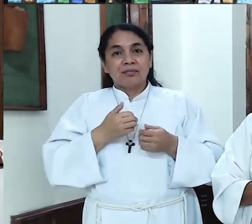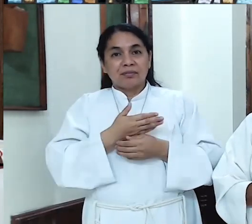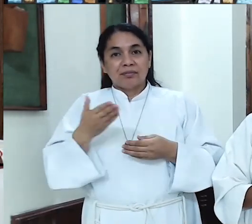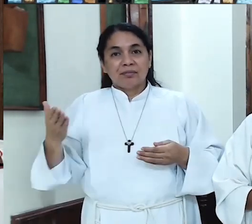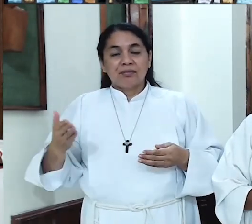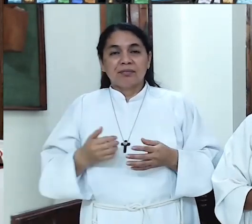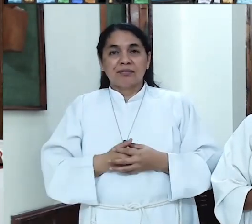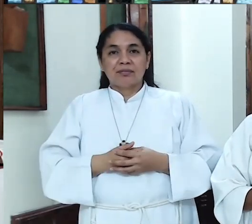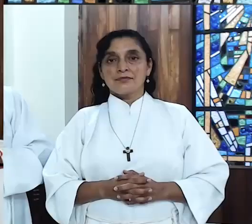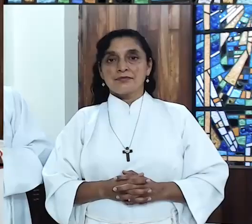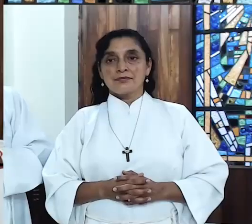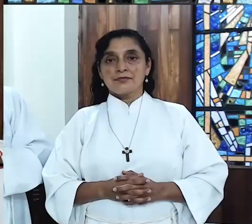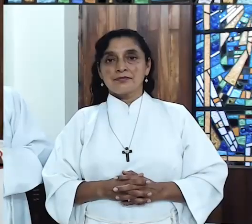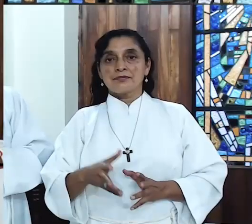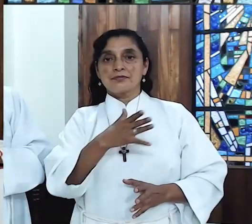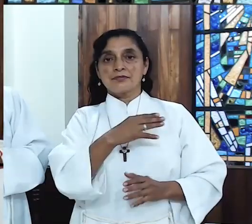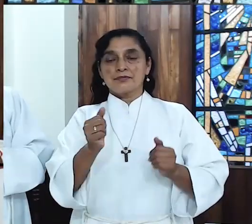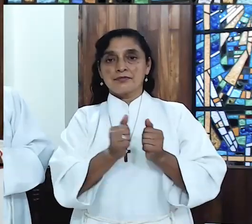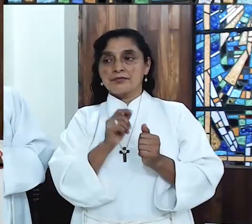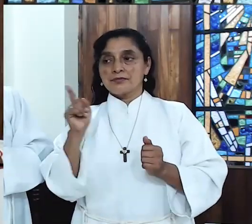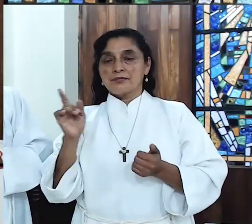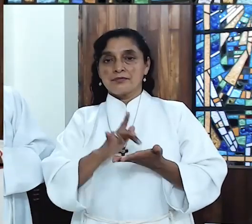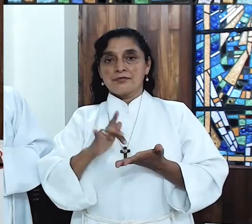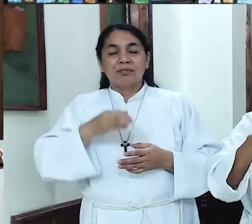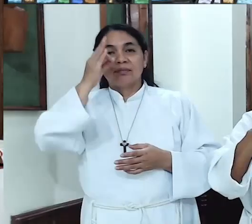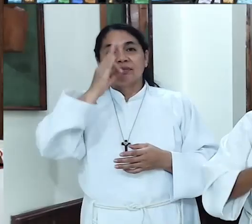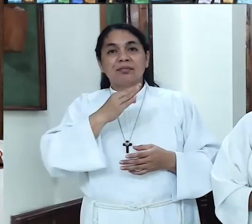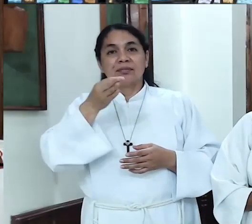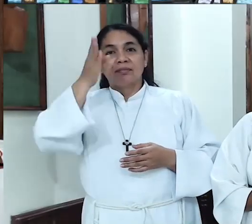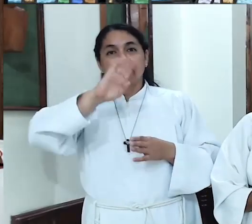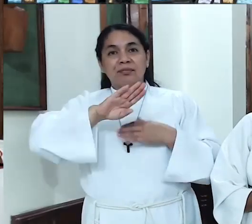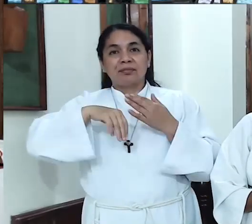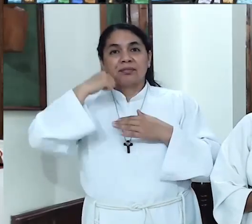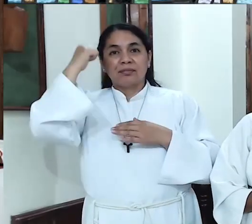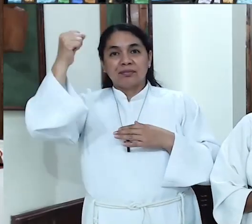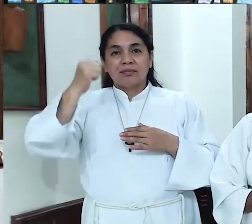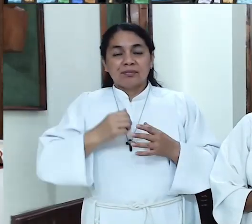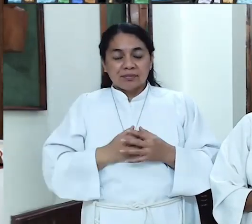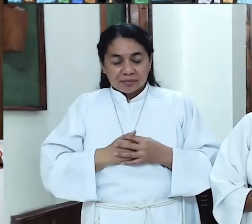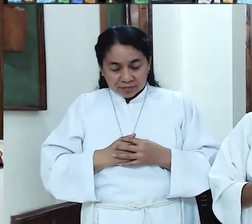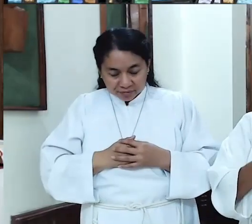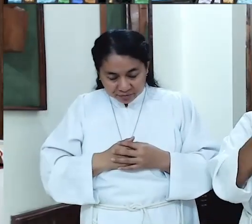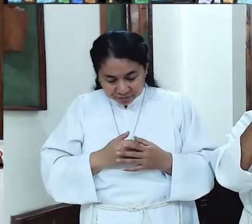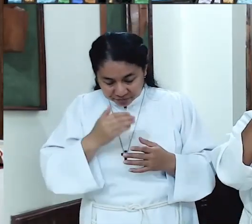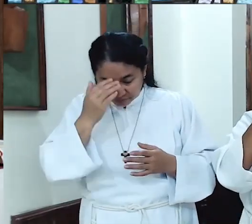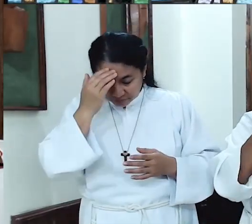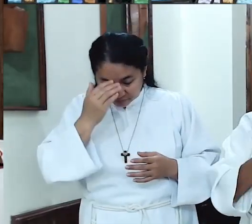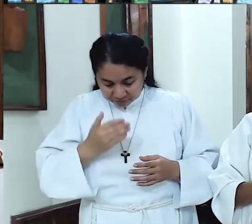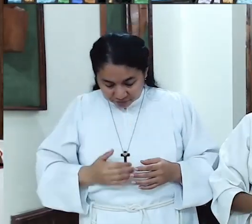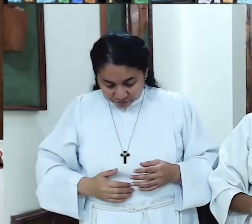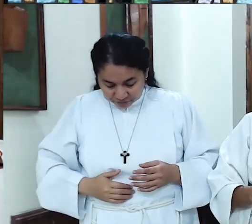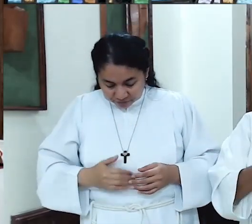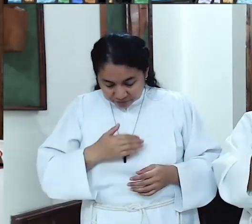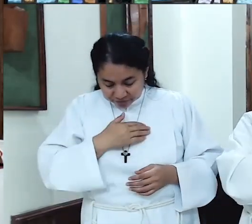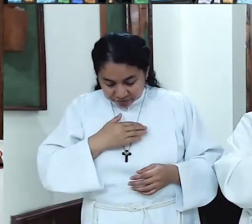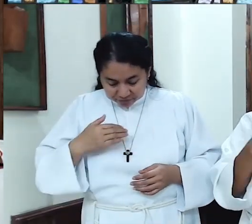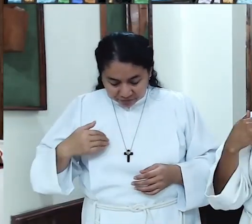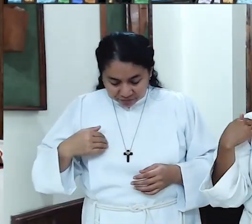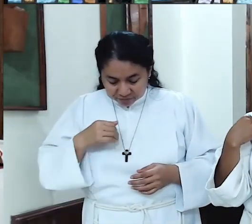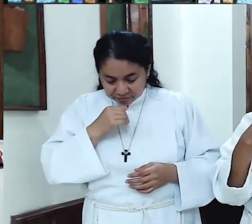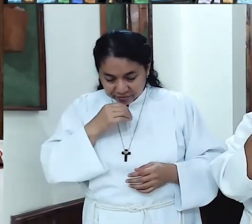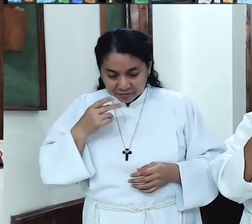con ustedes. Y con tu espíritu. La bendición de Dios Todopoderoso, Padre, Hijo